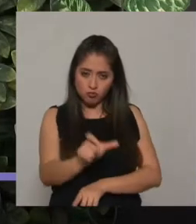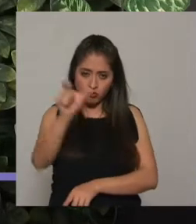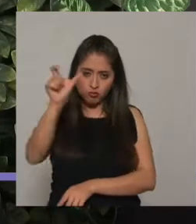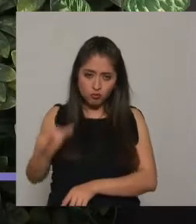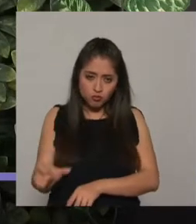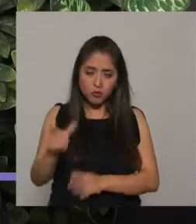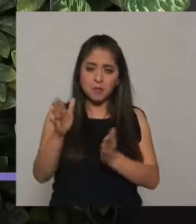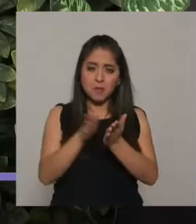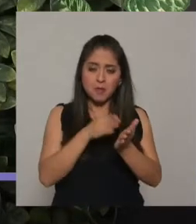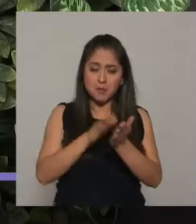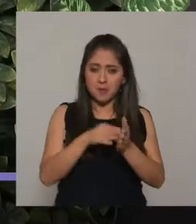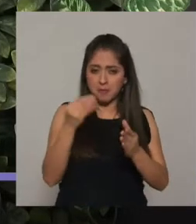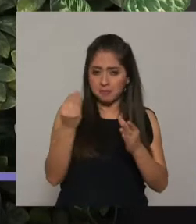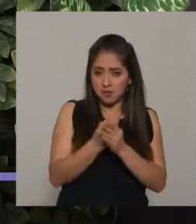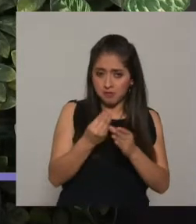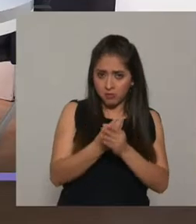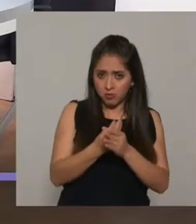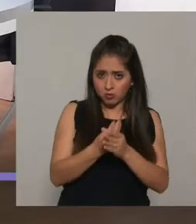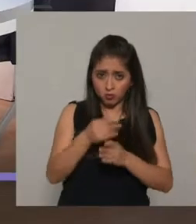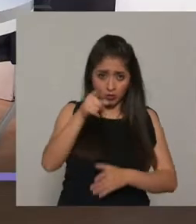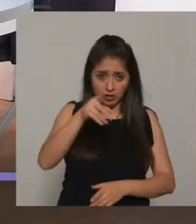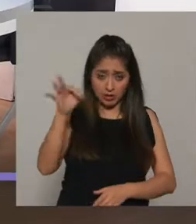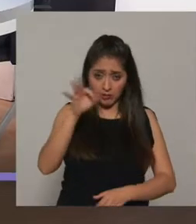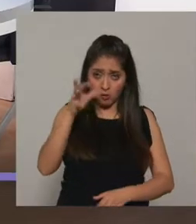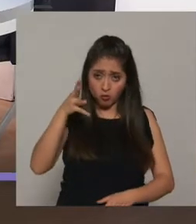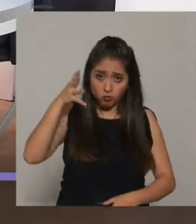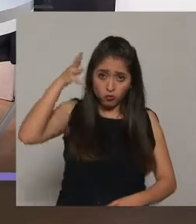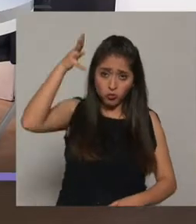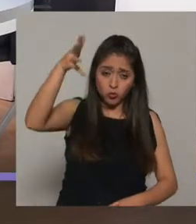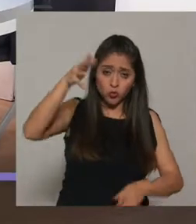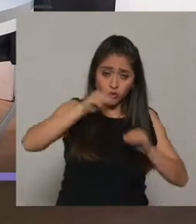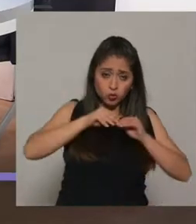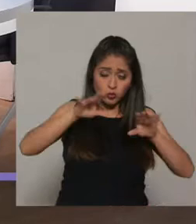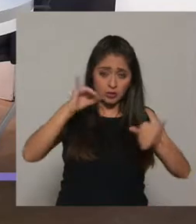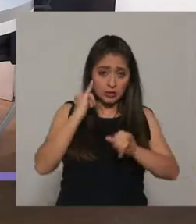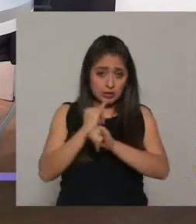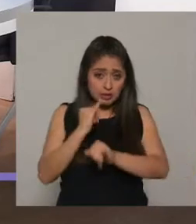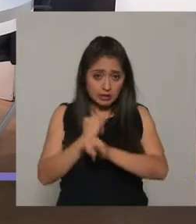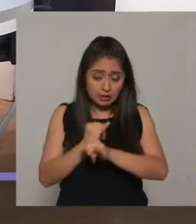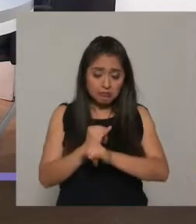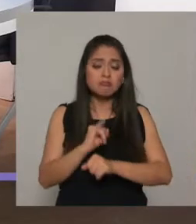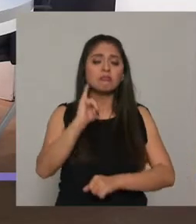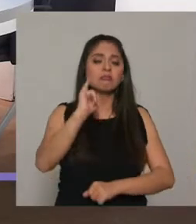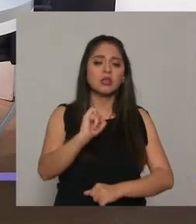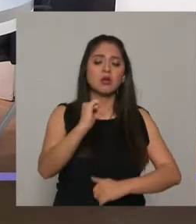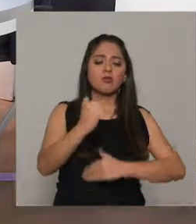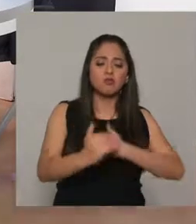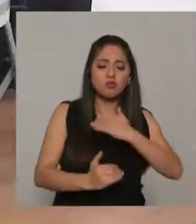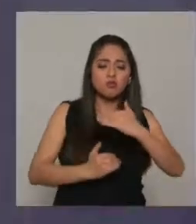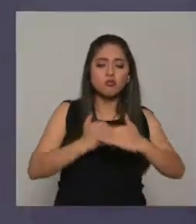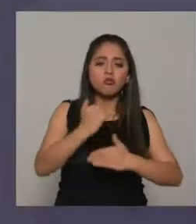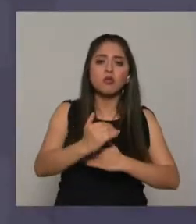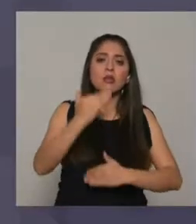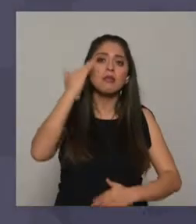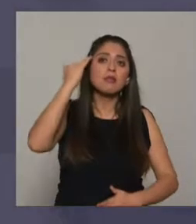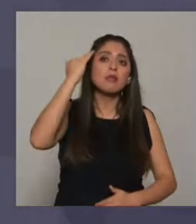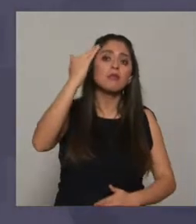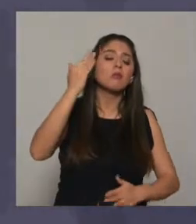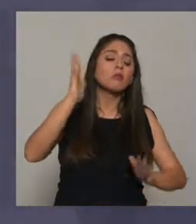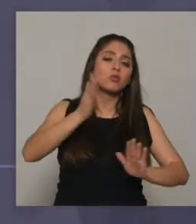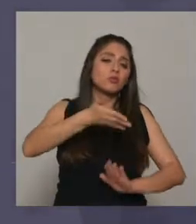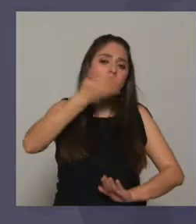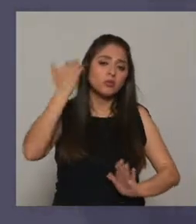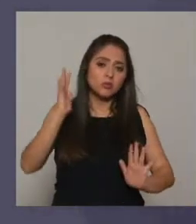privados. Entonces, ¿sí lo tienen contemplado para subirlo a Internet? Es un proceso de construcción que va a llegar a ese punto, ¿no? Excelente. ¿Y para cuándo